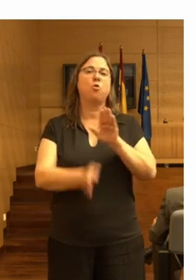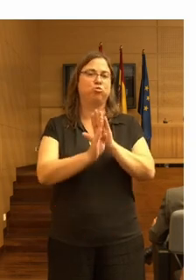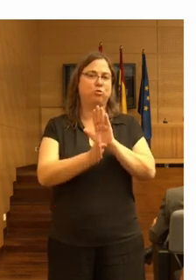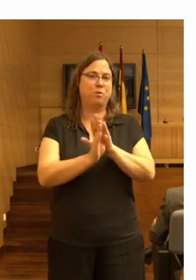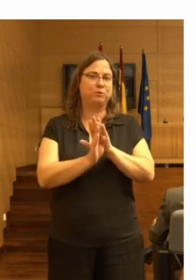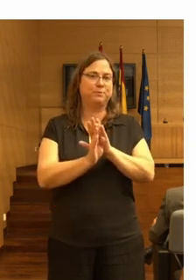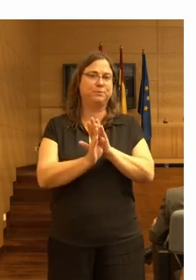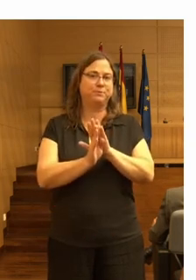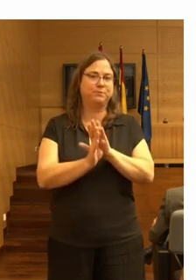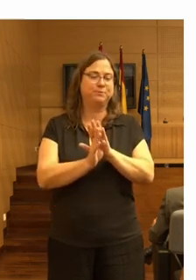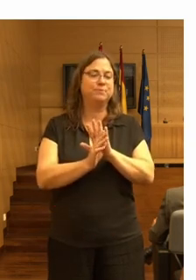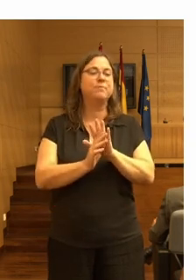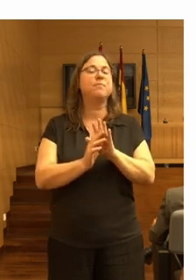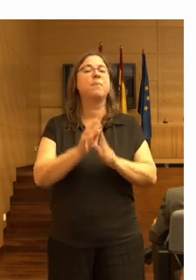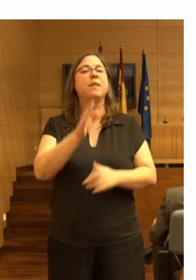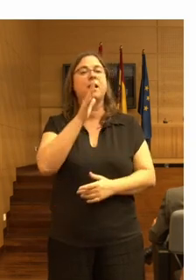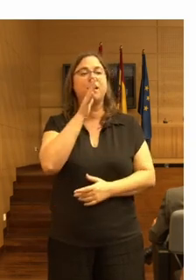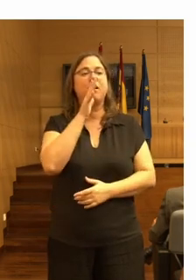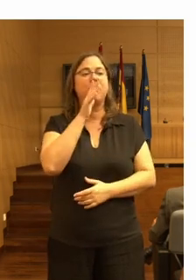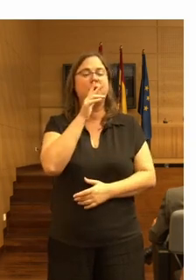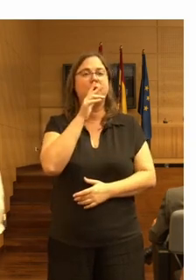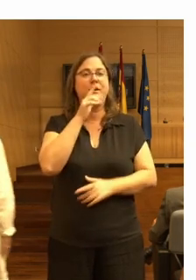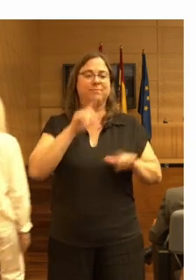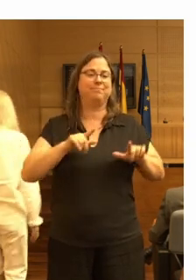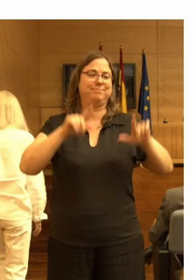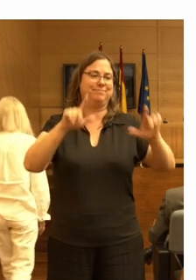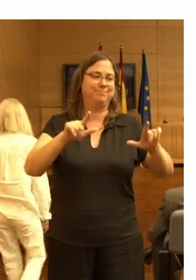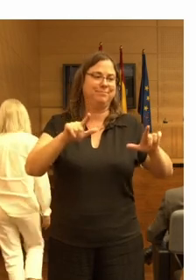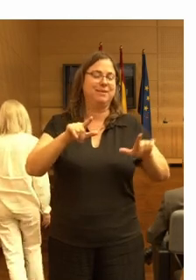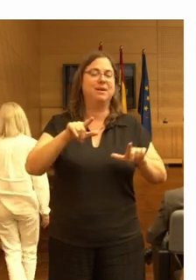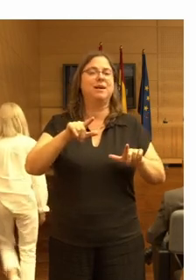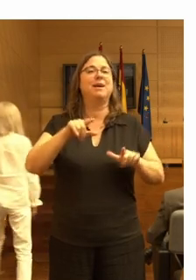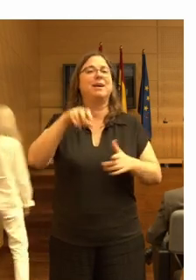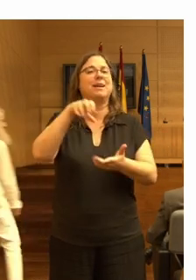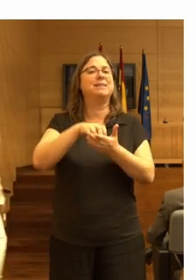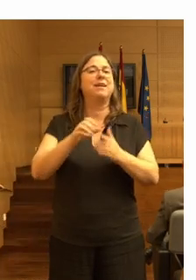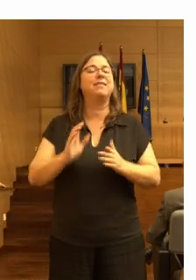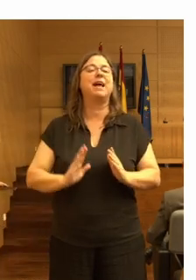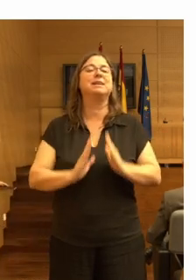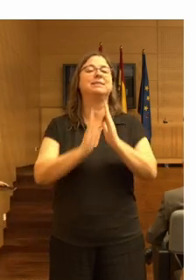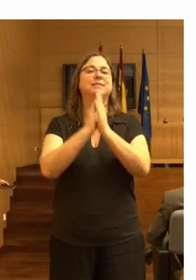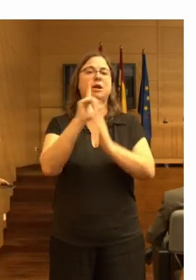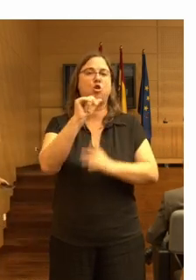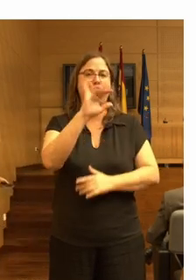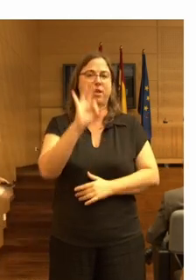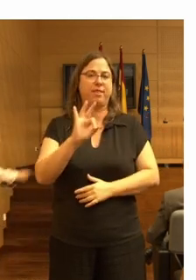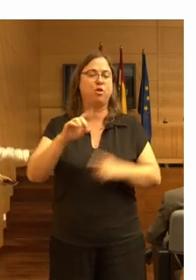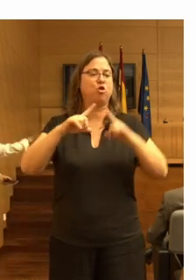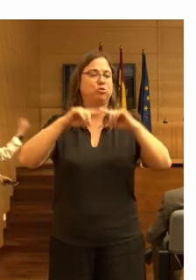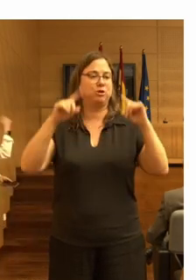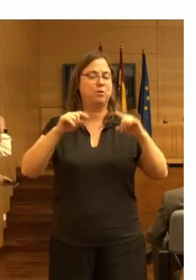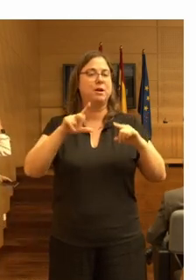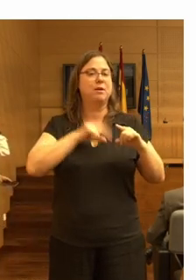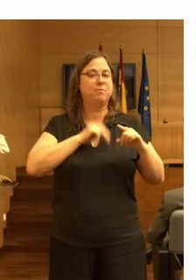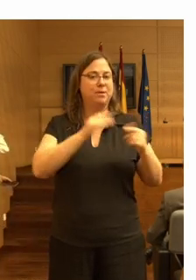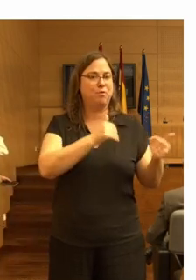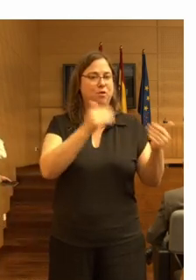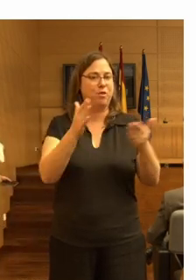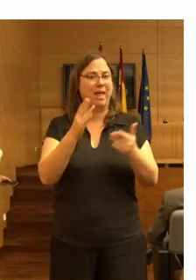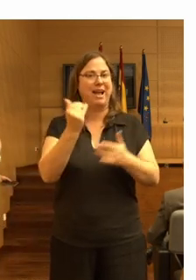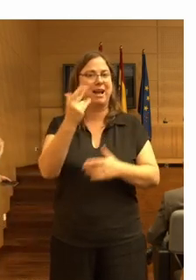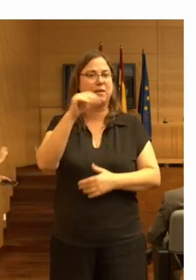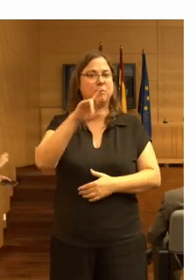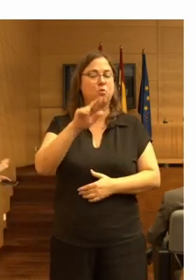Continuamos. Tiene la acreditación también la Residencia San Lorenzo de Segovia. Entrega el premio Carmen